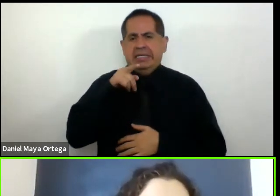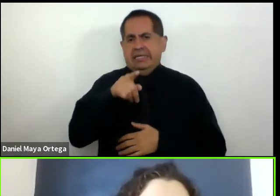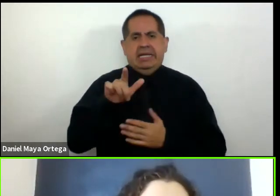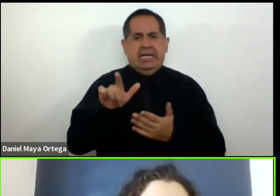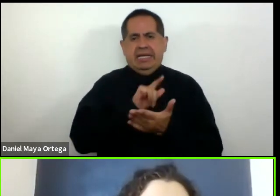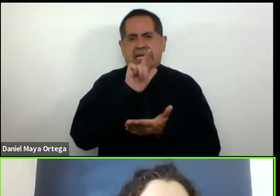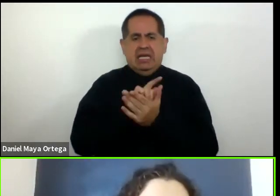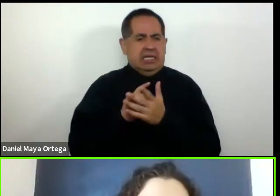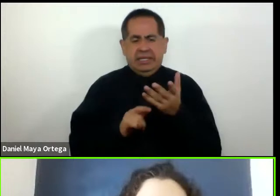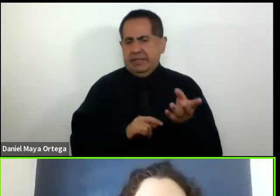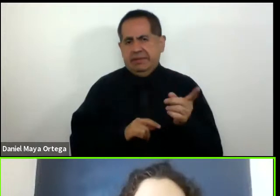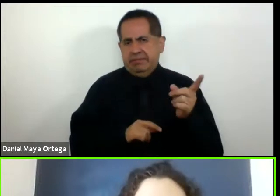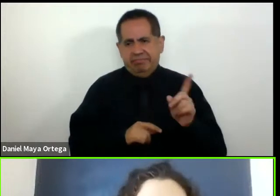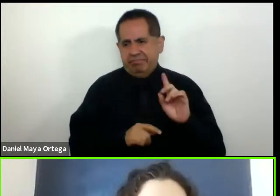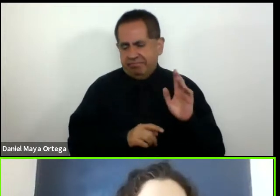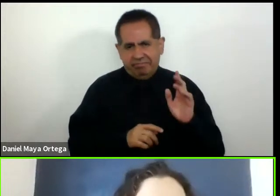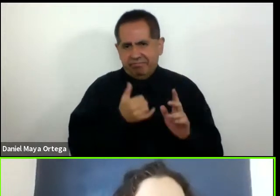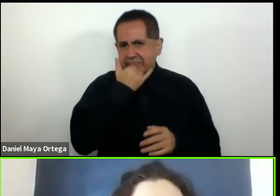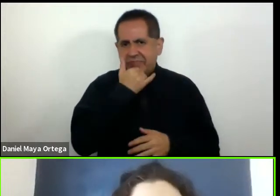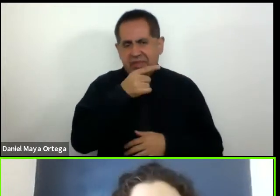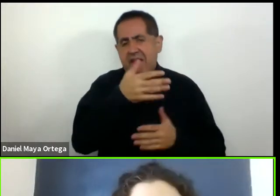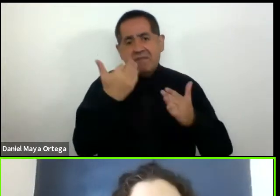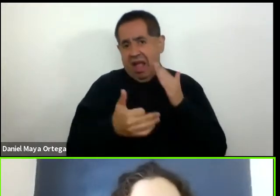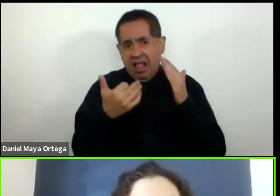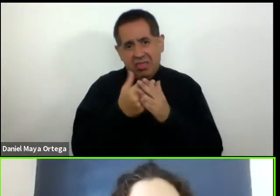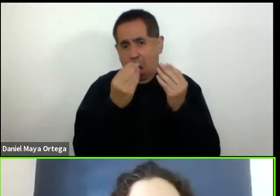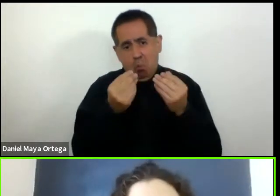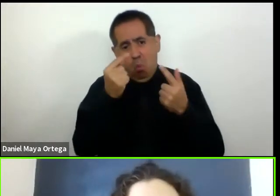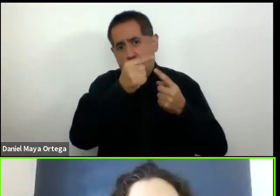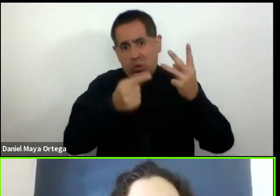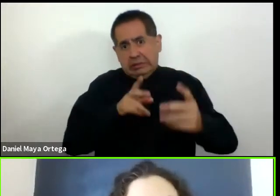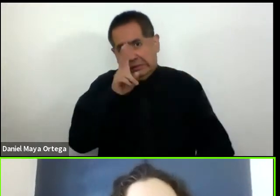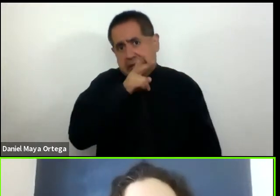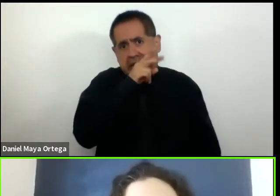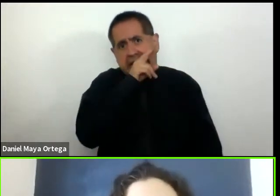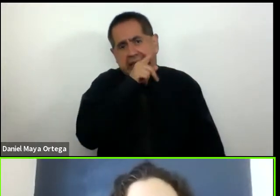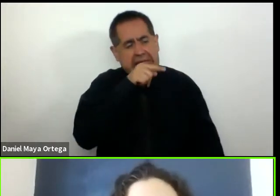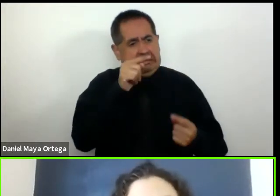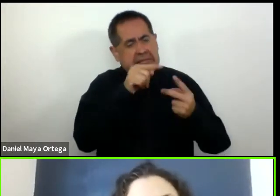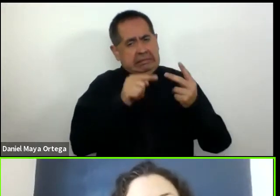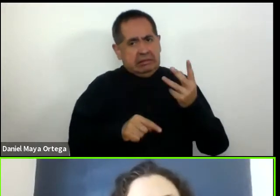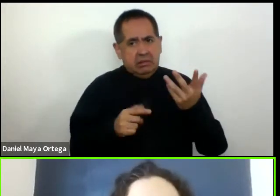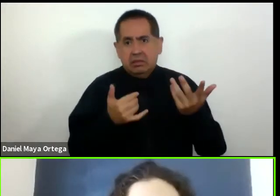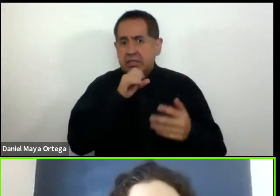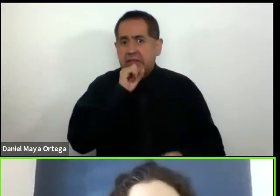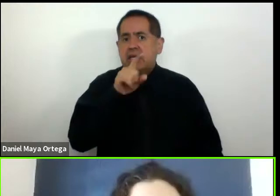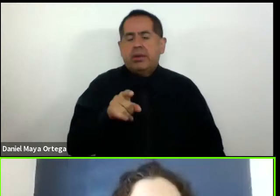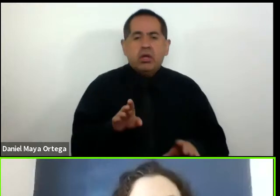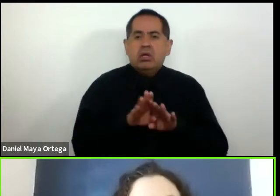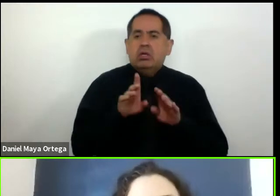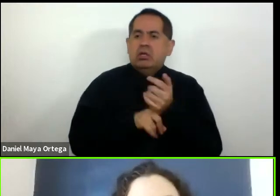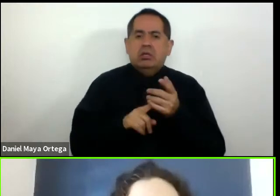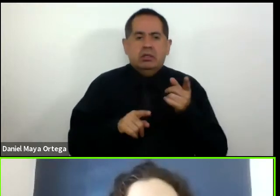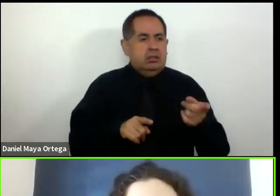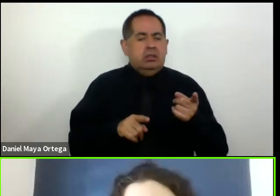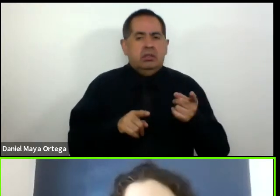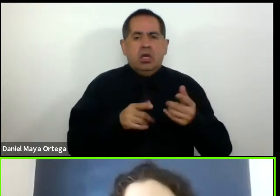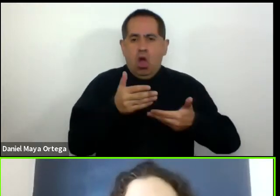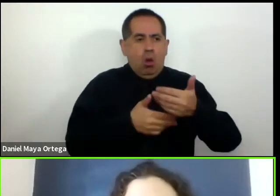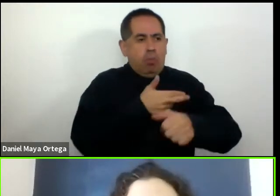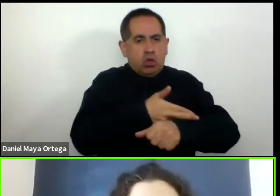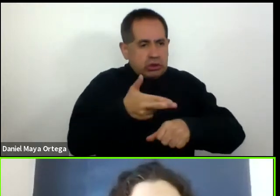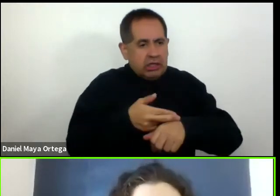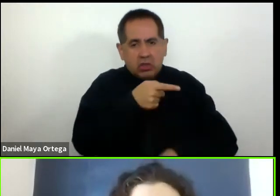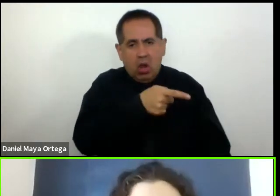ley contiene carencias muy preocupantes, y también que en su forma, ¿no?, y en su proceso no